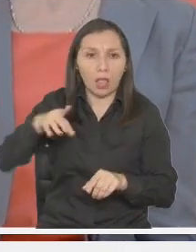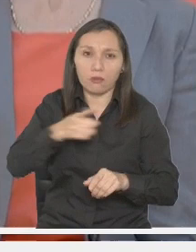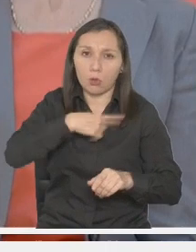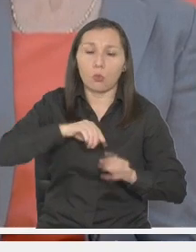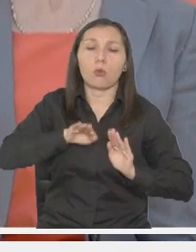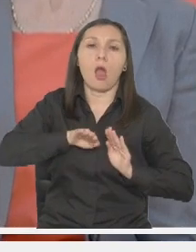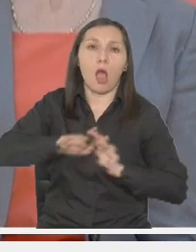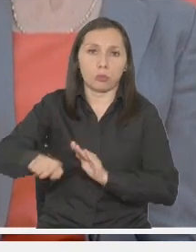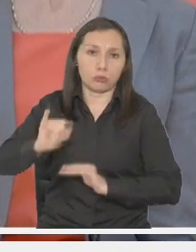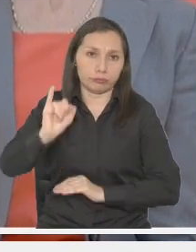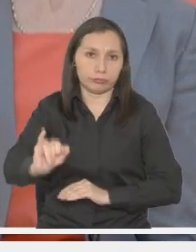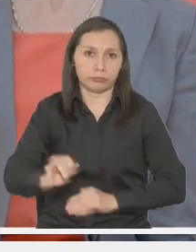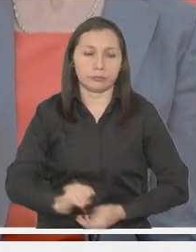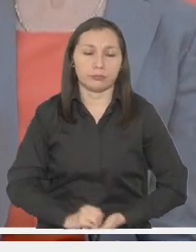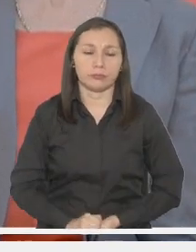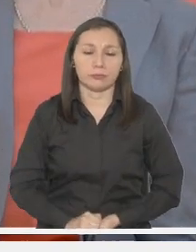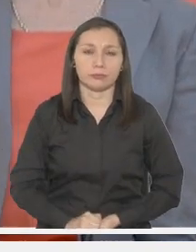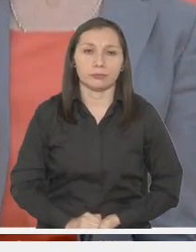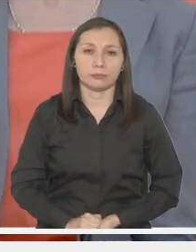todo nuestro respaldo.